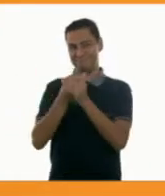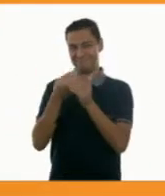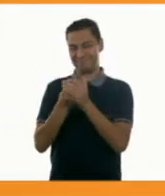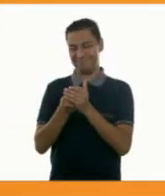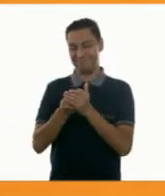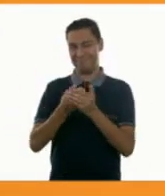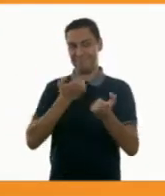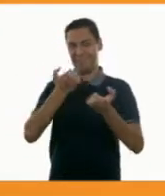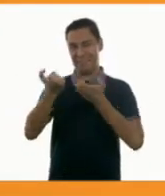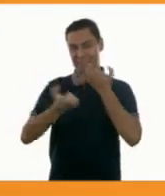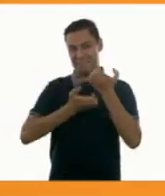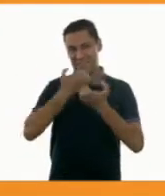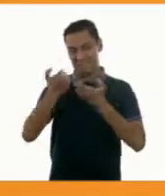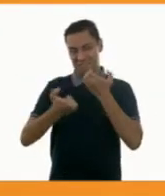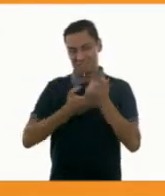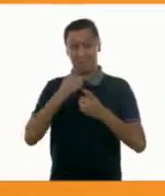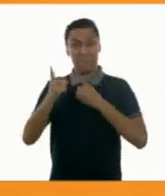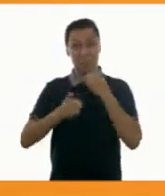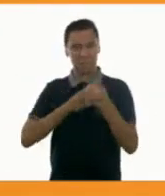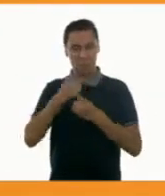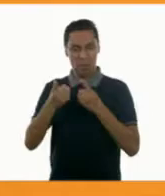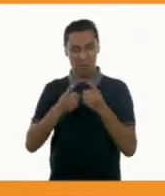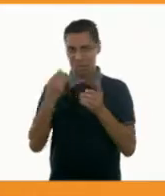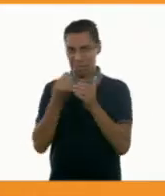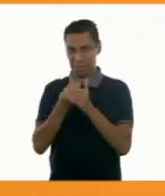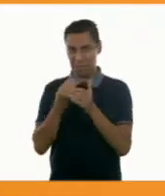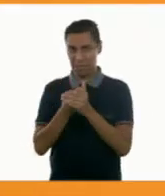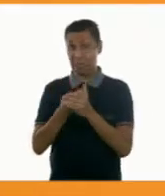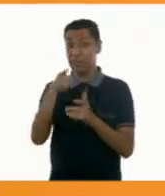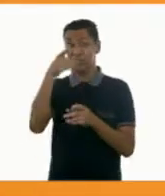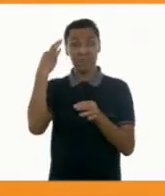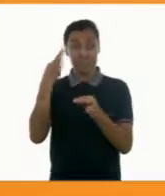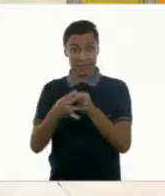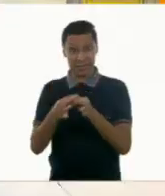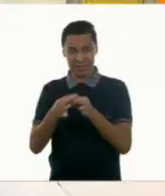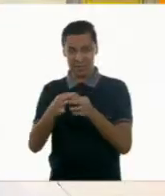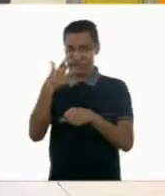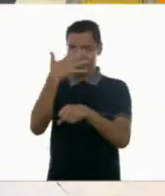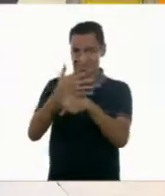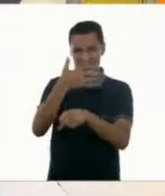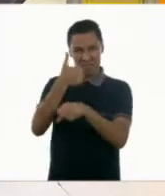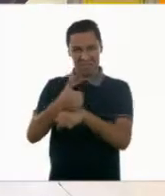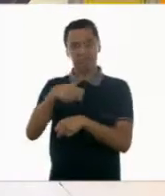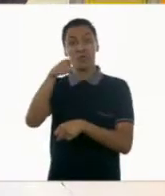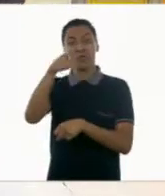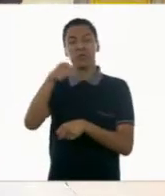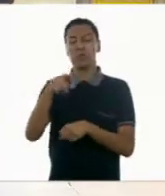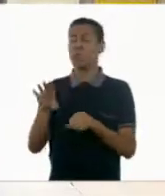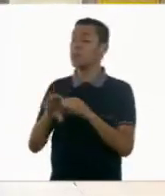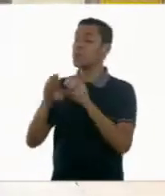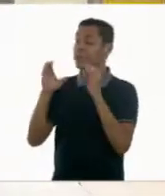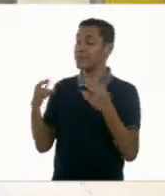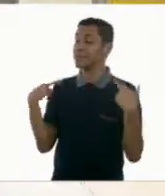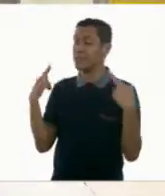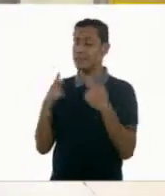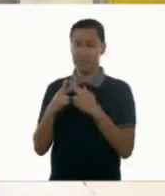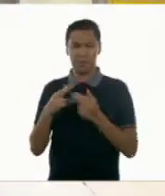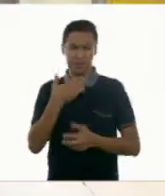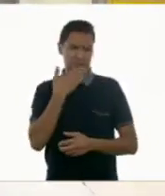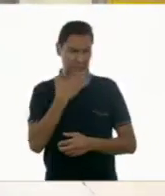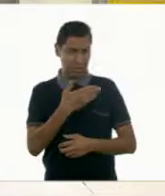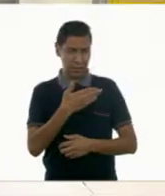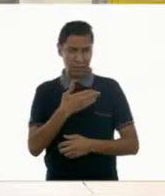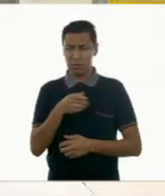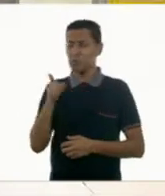educación física de quinto y sexto grado. ¿Están listos? ¡Comenzamos! ¿Cómo estás, maestra? Bien, ¿y tú, Ale? ¿Cómo estás? ¿Cómo están en